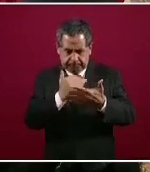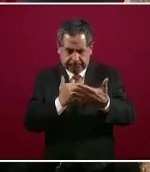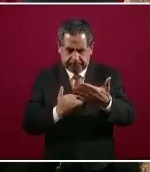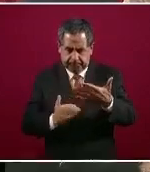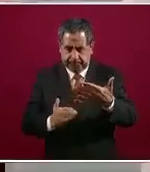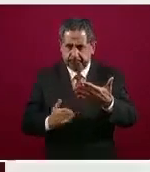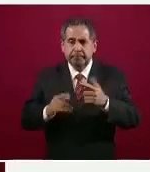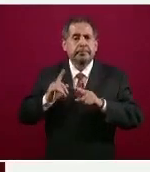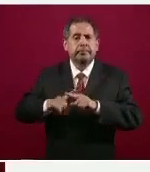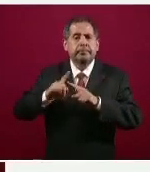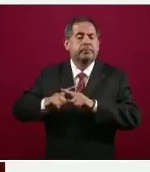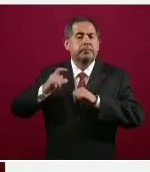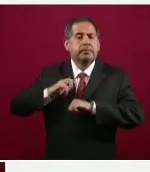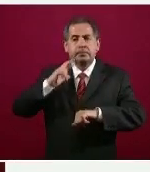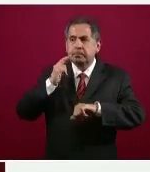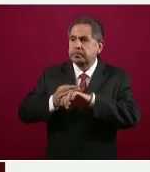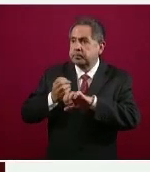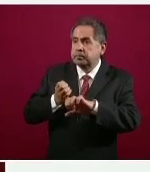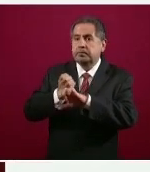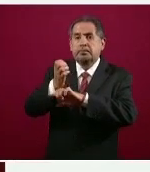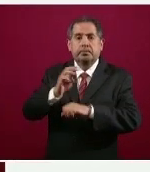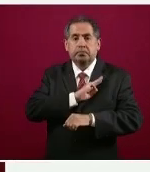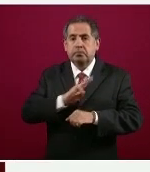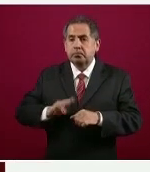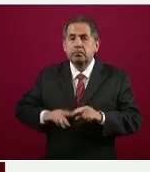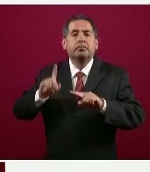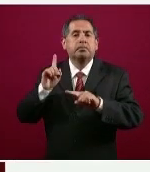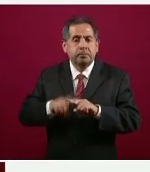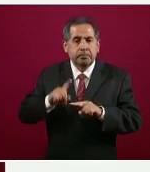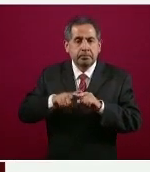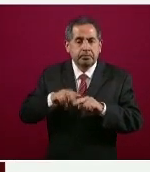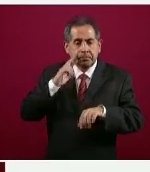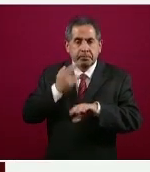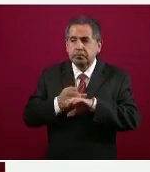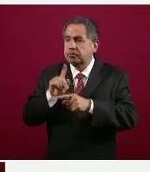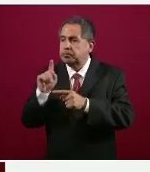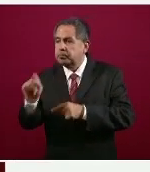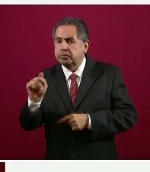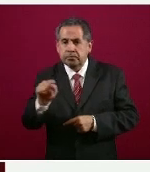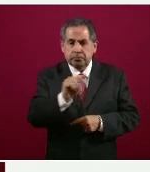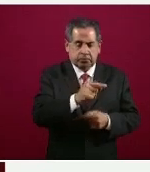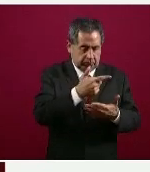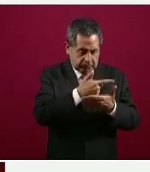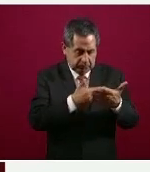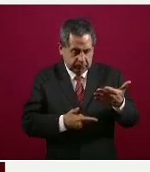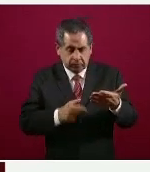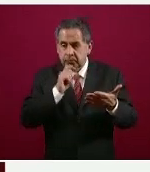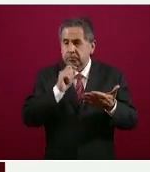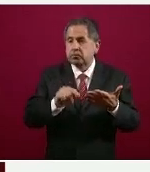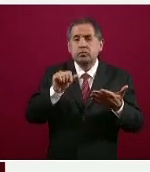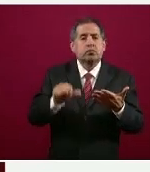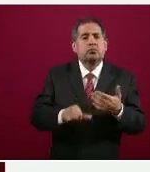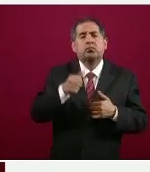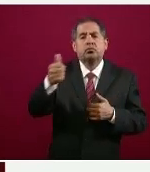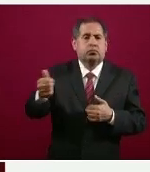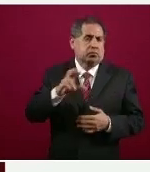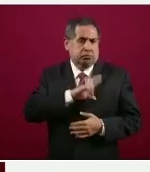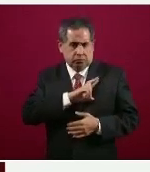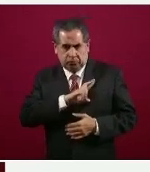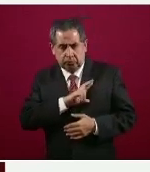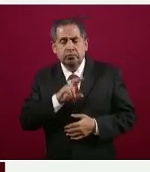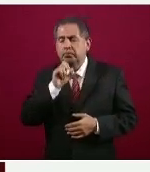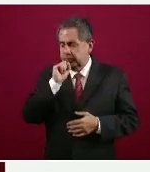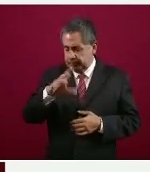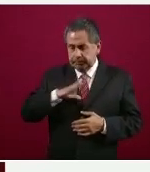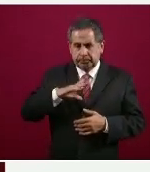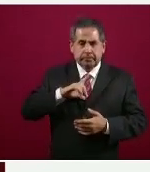las unidades estatales y municipales de protección civil, pero también se tiene un directorio de otras entidades, por ejemplo, privadas o otro